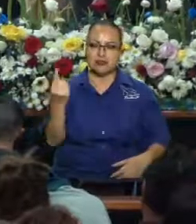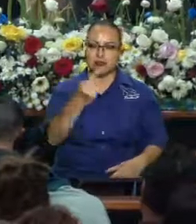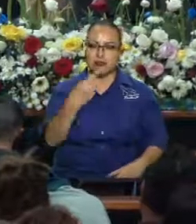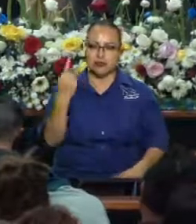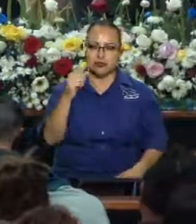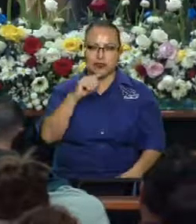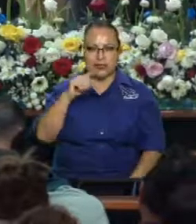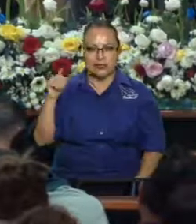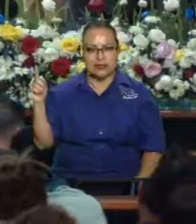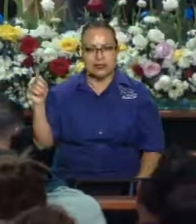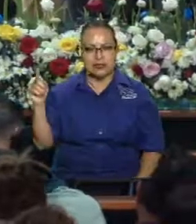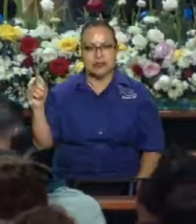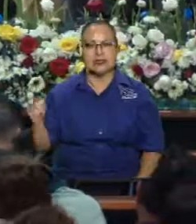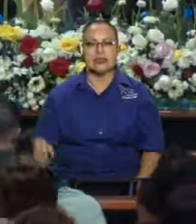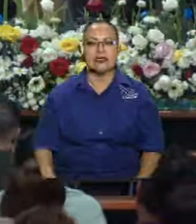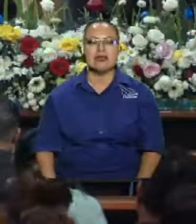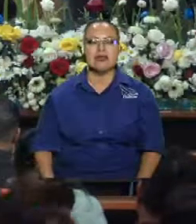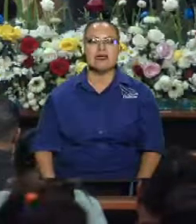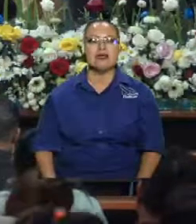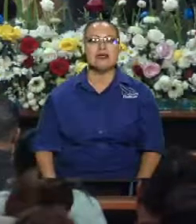durante el año?